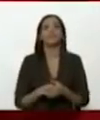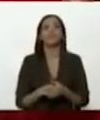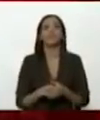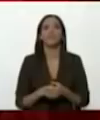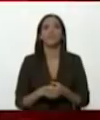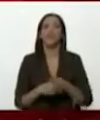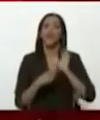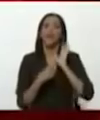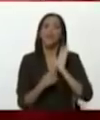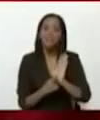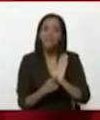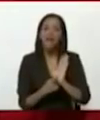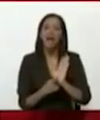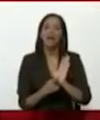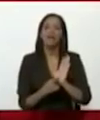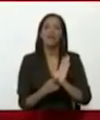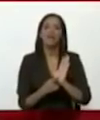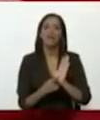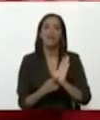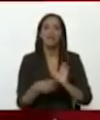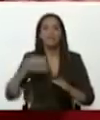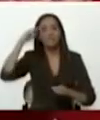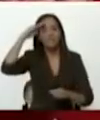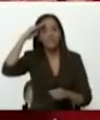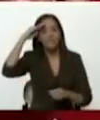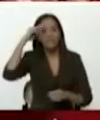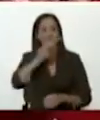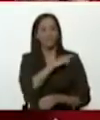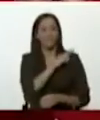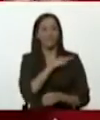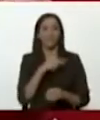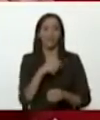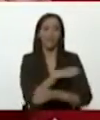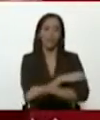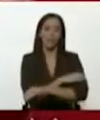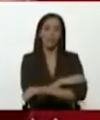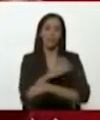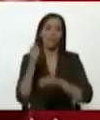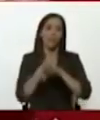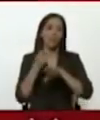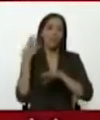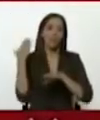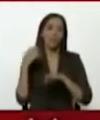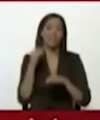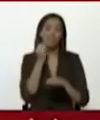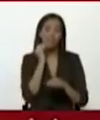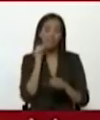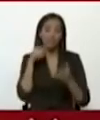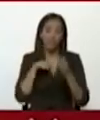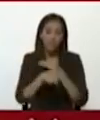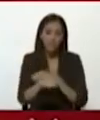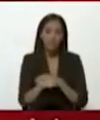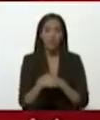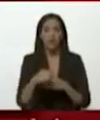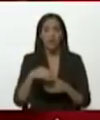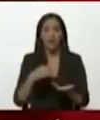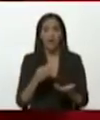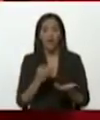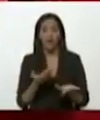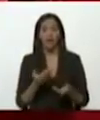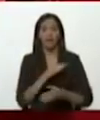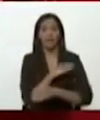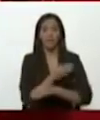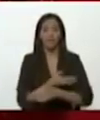que representaron el alto mando militar en la Cuarta República. Ese muchacho que entró a la Fuerza Armada va a defender... No va a